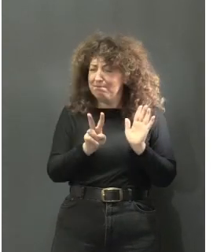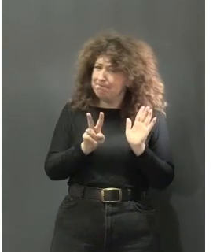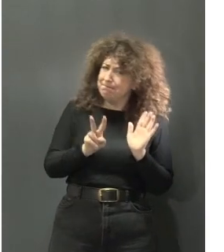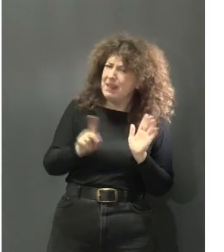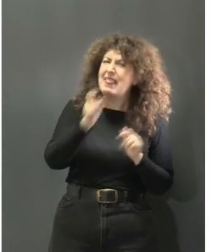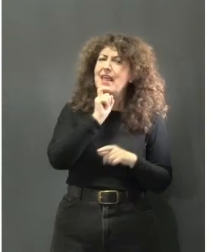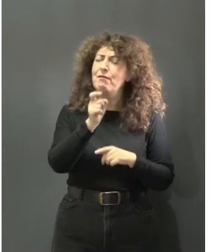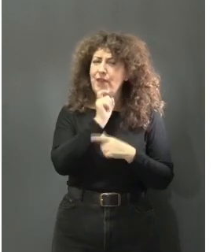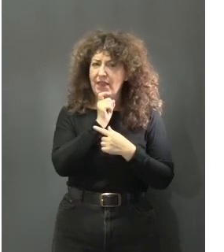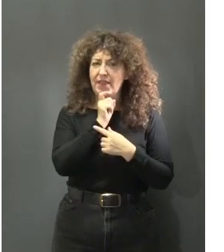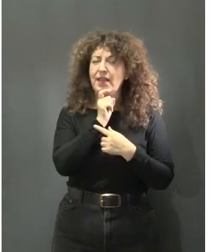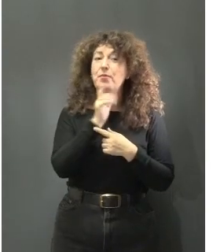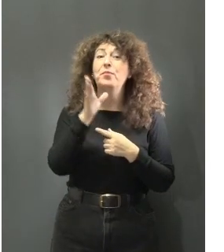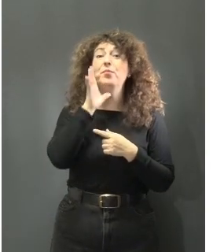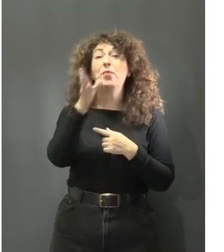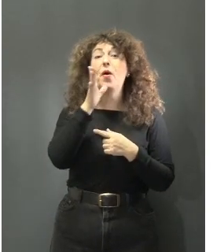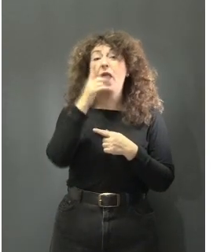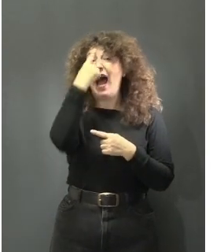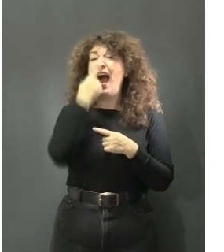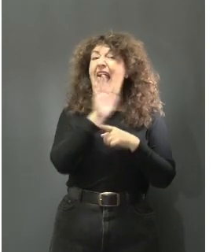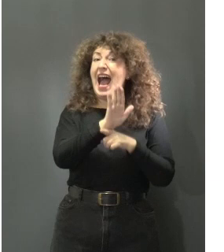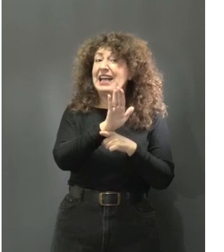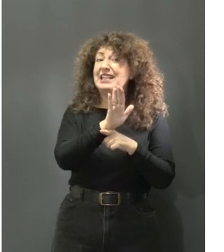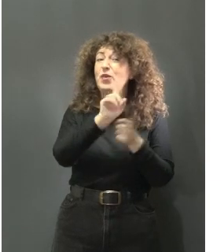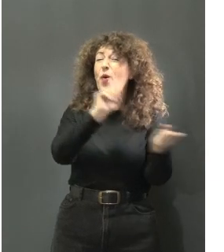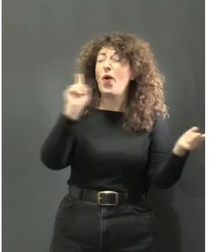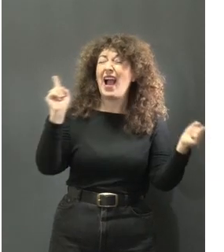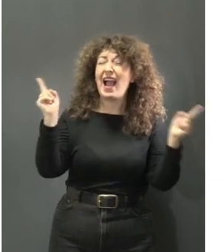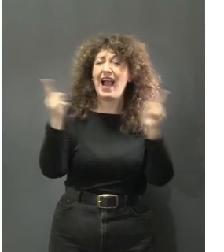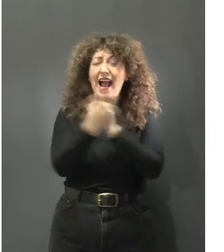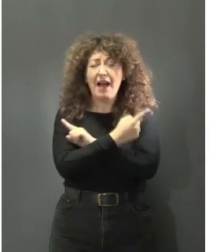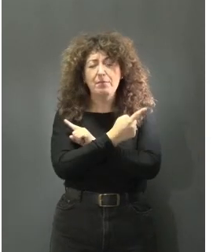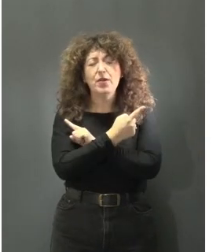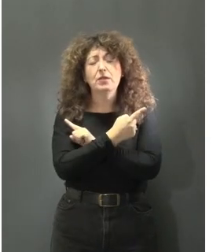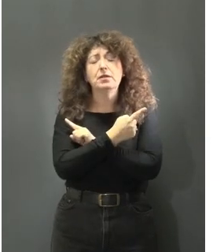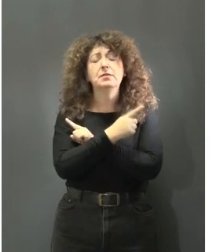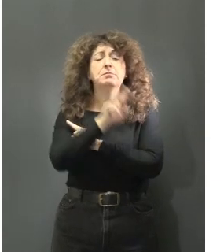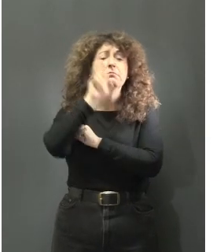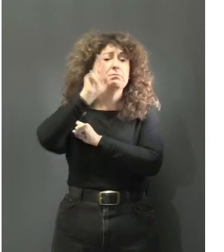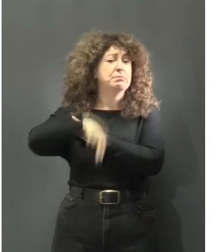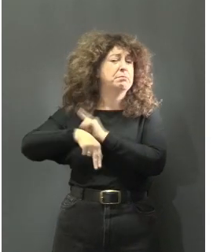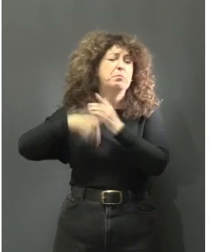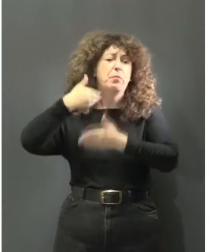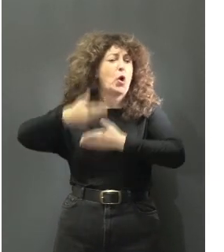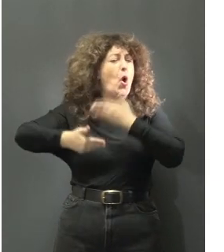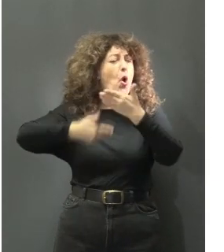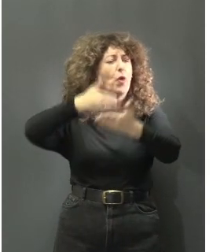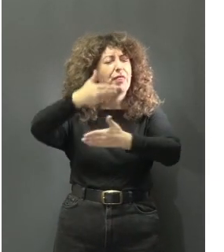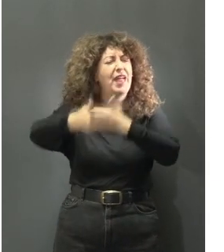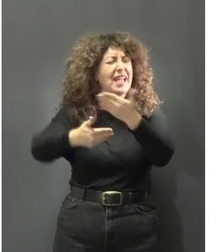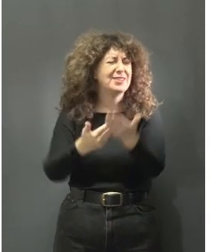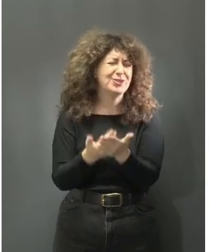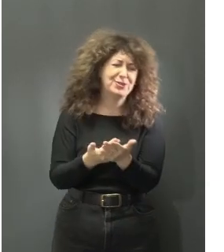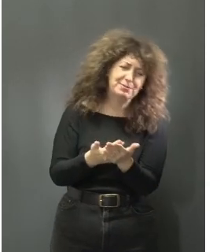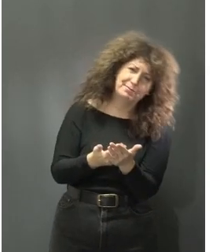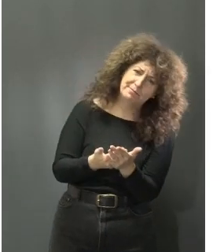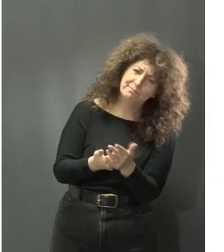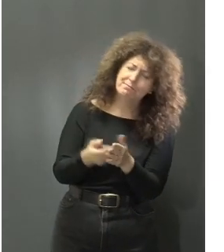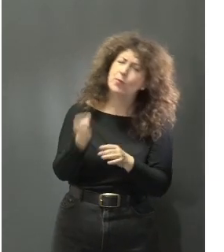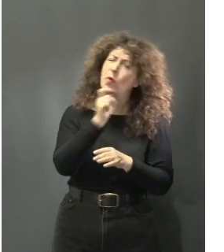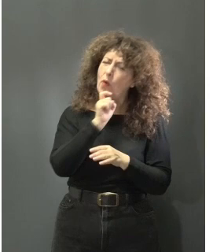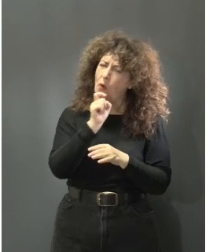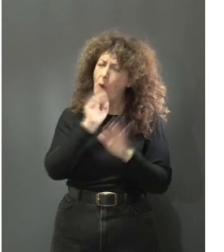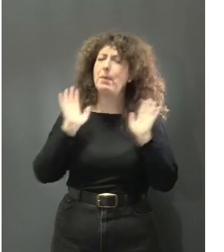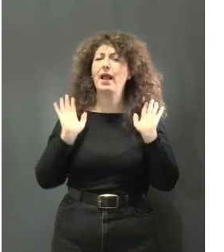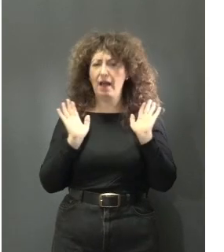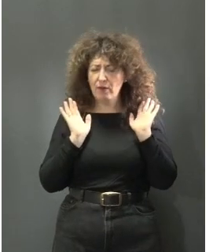porque el cambio de actitudes es un proceso es un proceso complicado, ¿no?